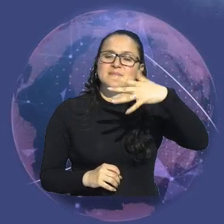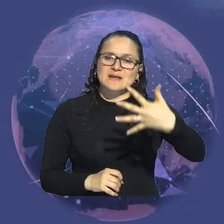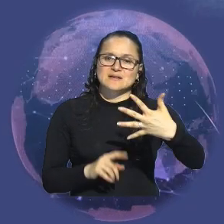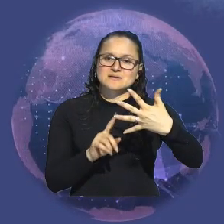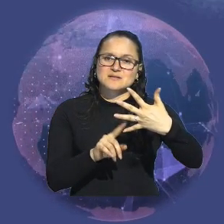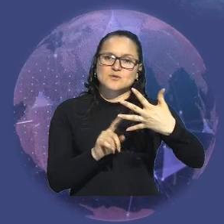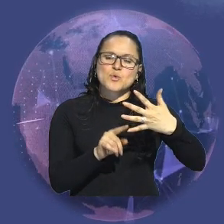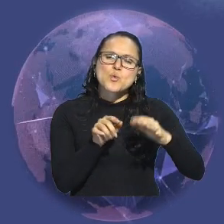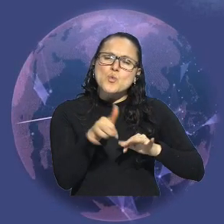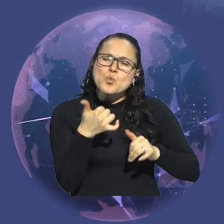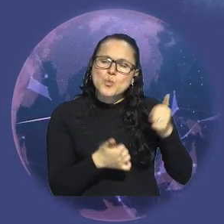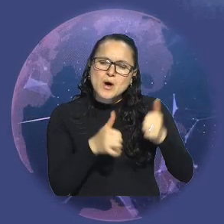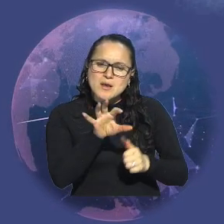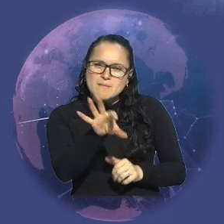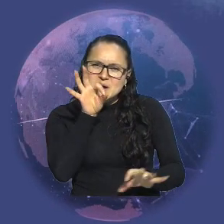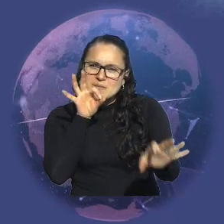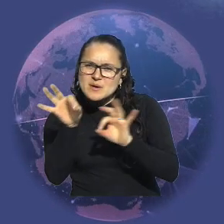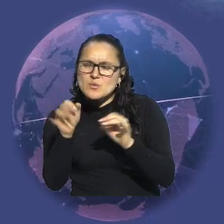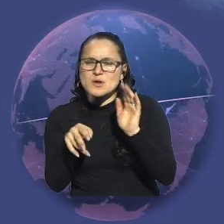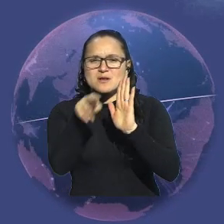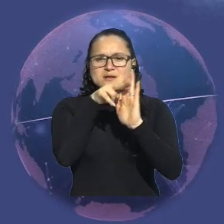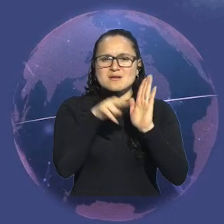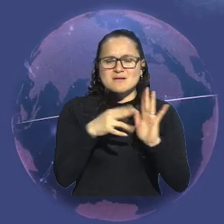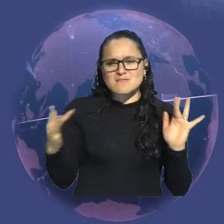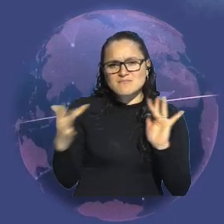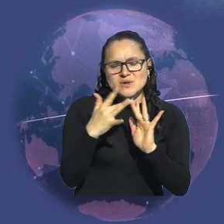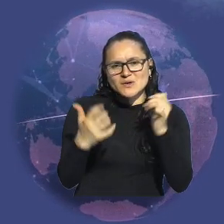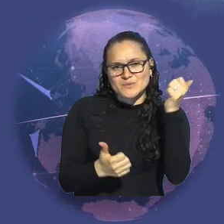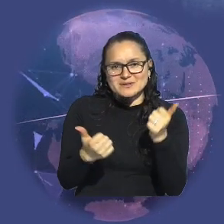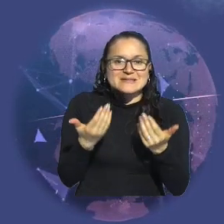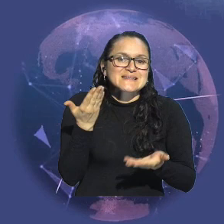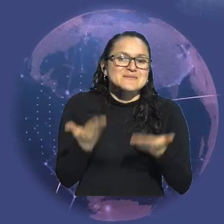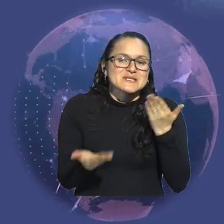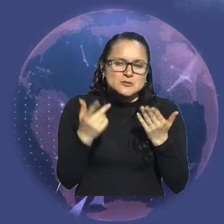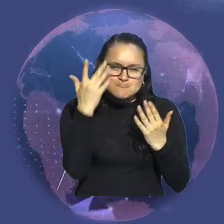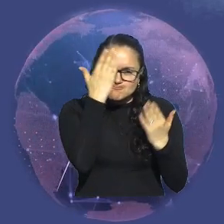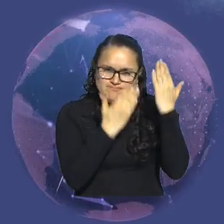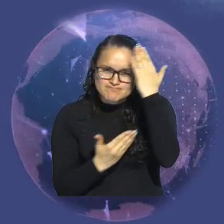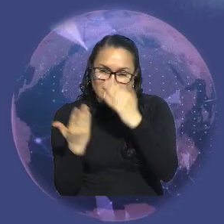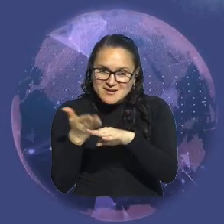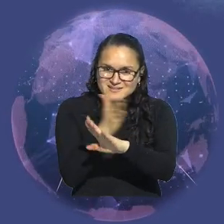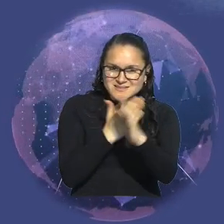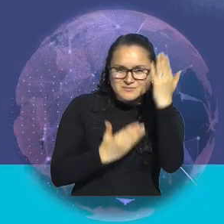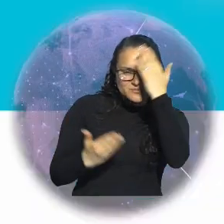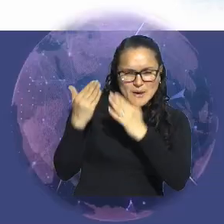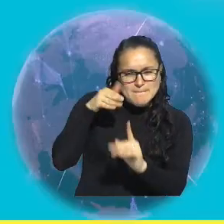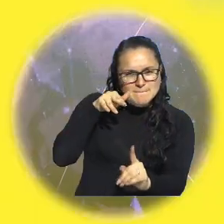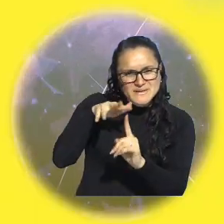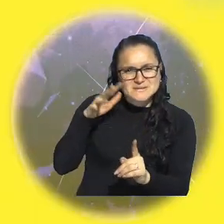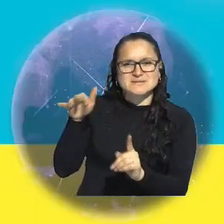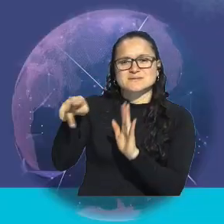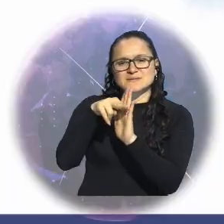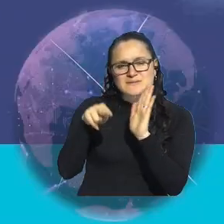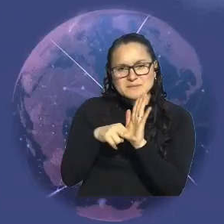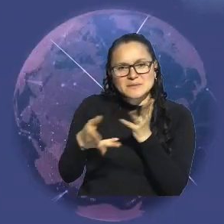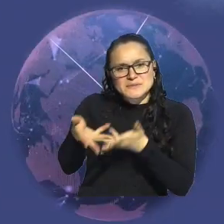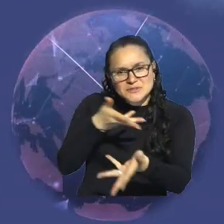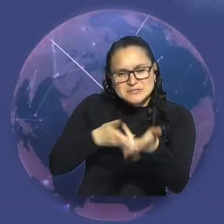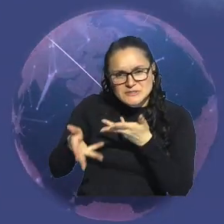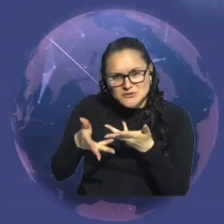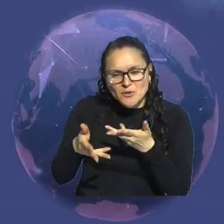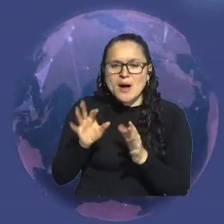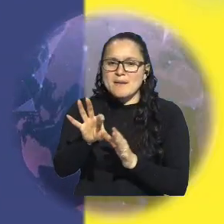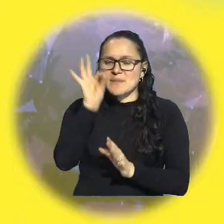regulatoria implementar de acuerdo con los resultados del análisis de impacto normativo y de la socialización sexto